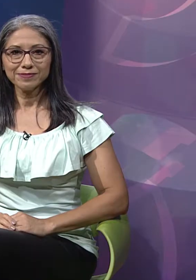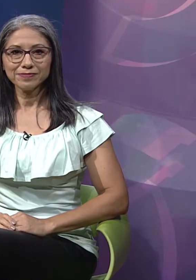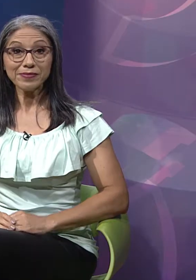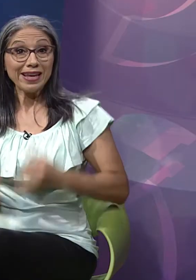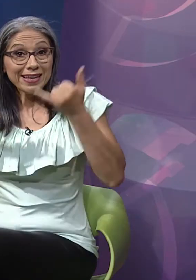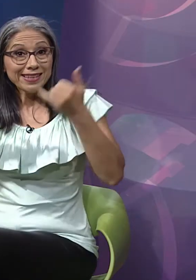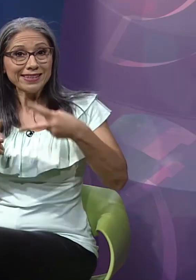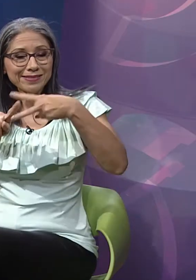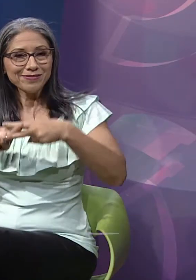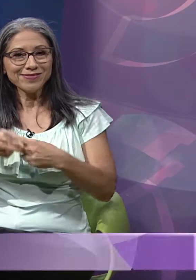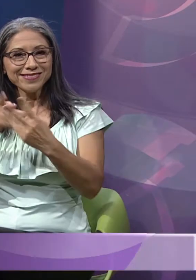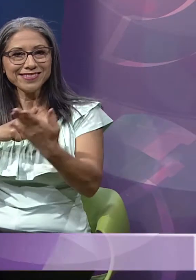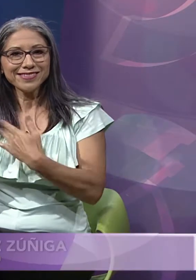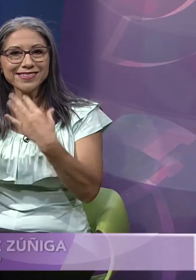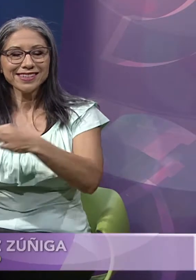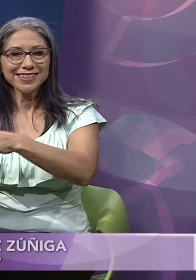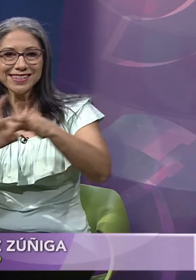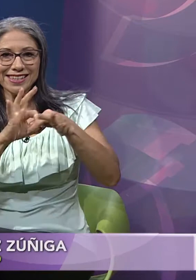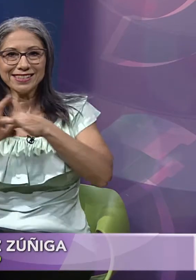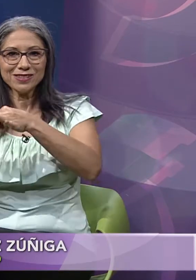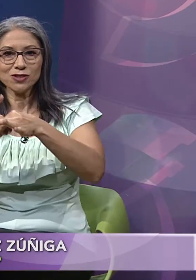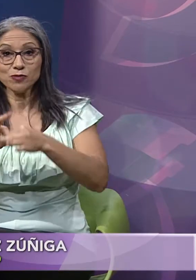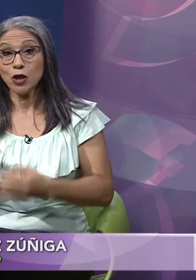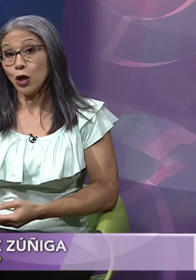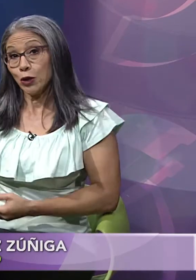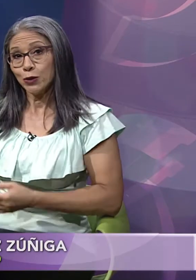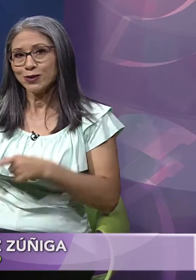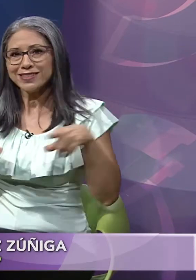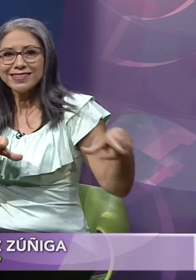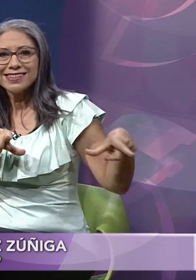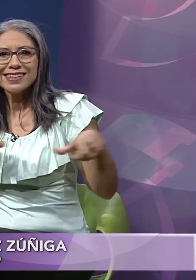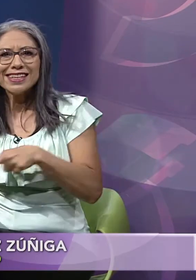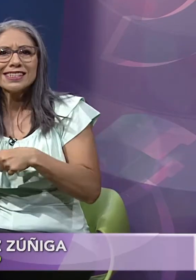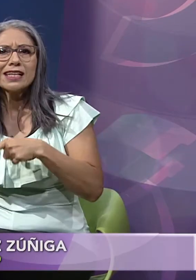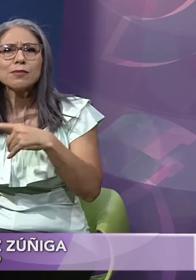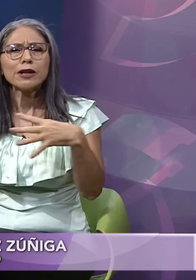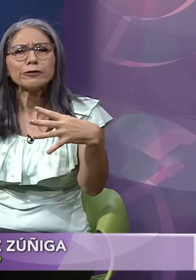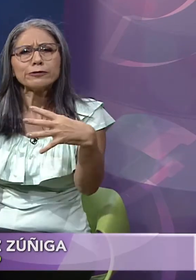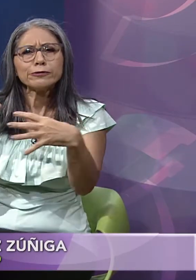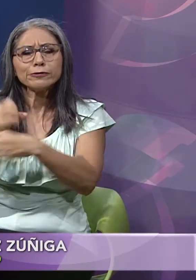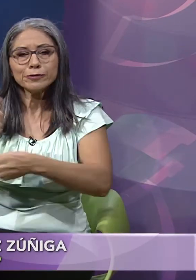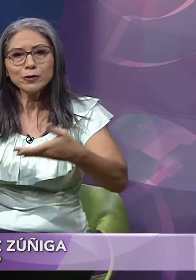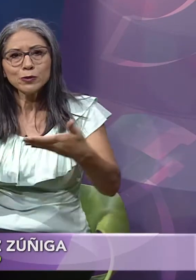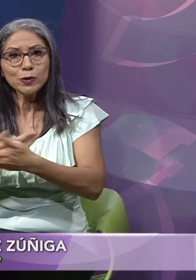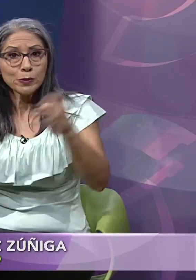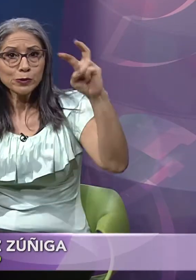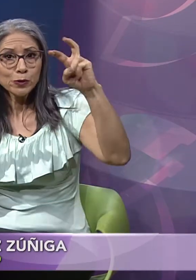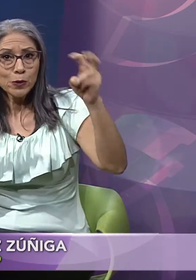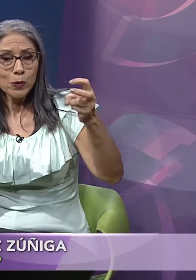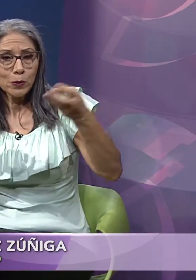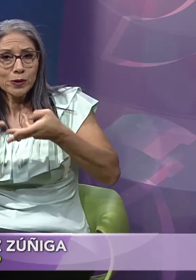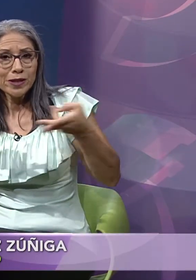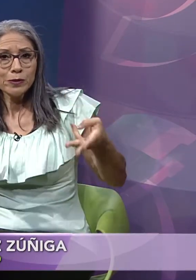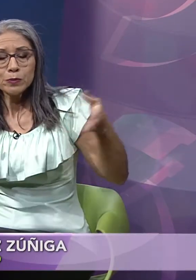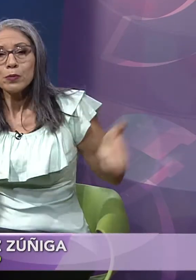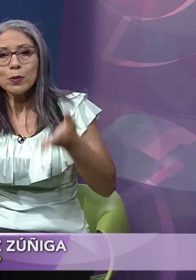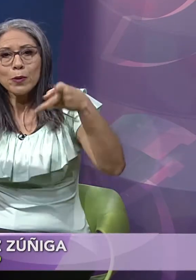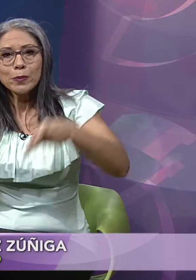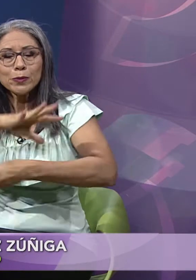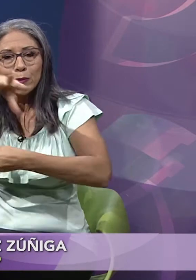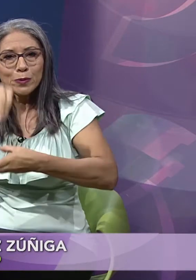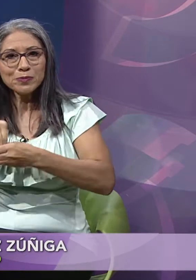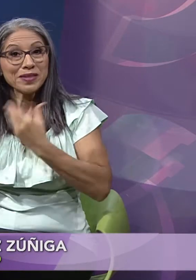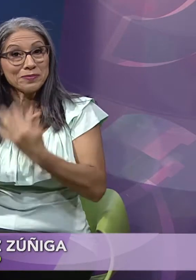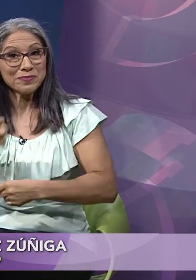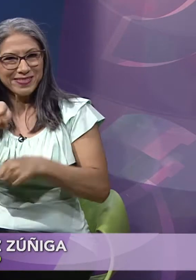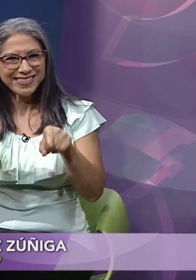En este momento damos inicio a Nexos. Nosotros estamos listas para hacer un recorrido por contenidos que promueven la inclusión y esperamos